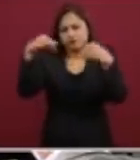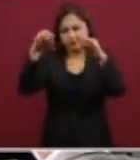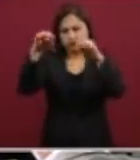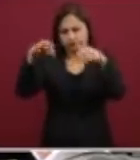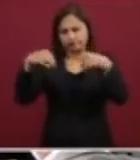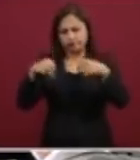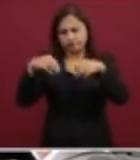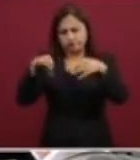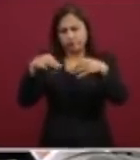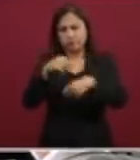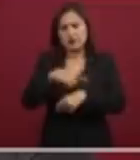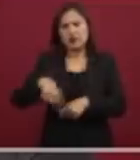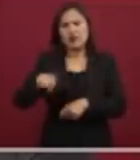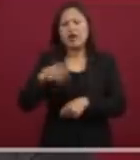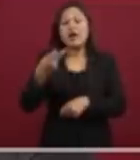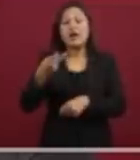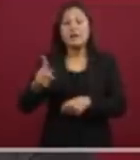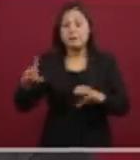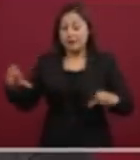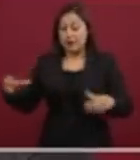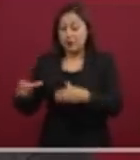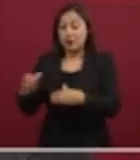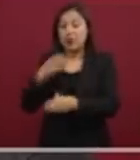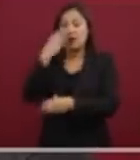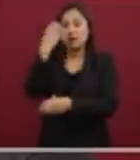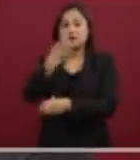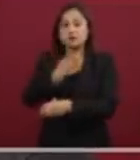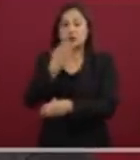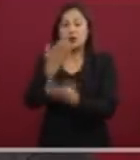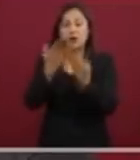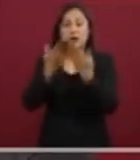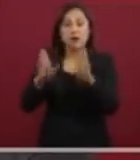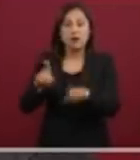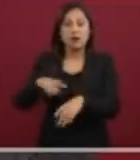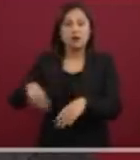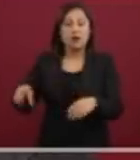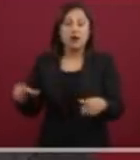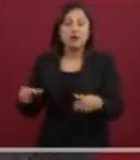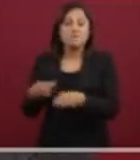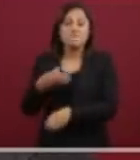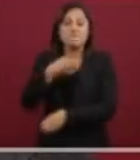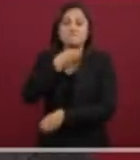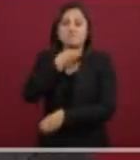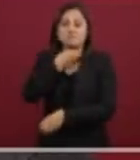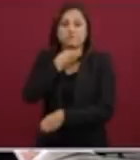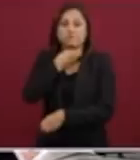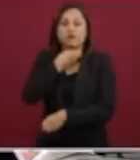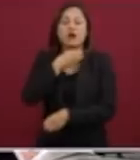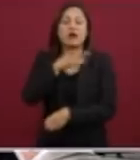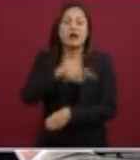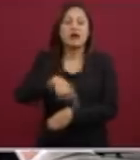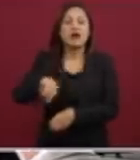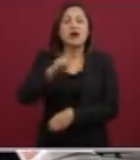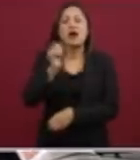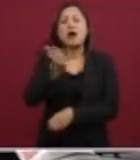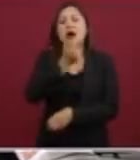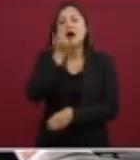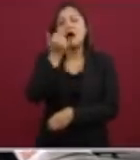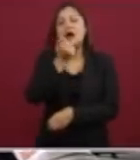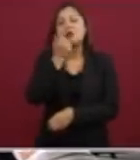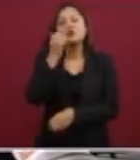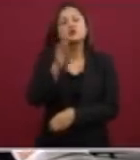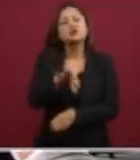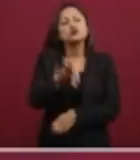porque no tenían presupuesto las universidades públicas, se decidía que iban a entrar